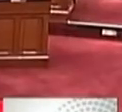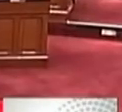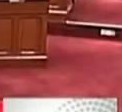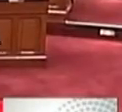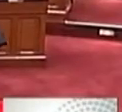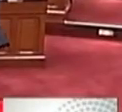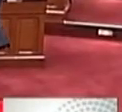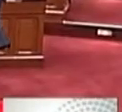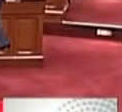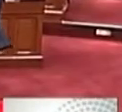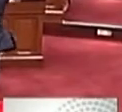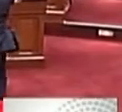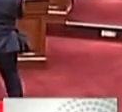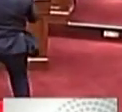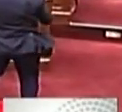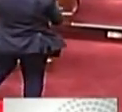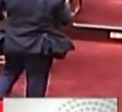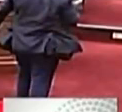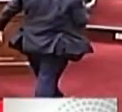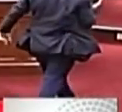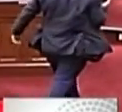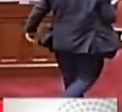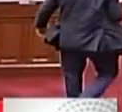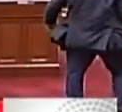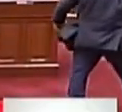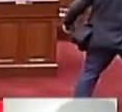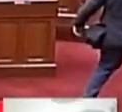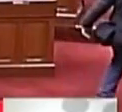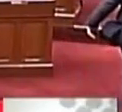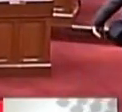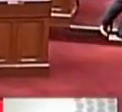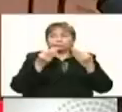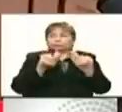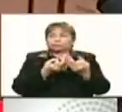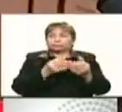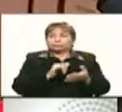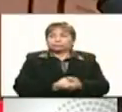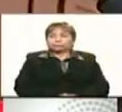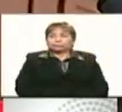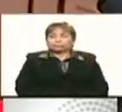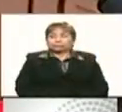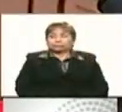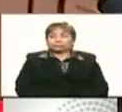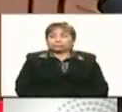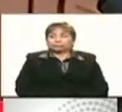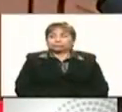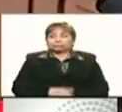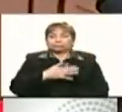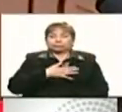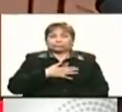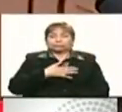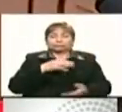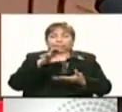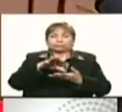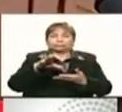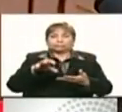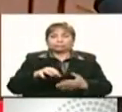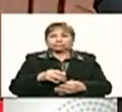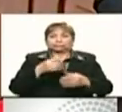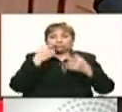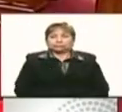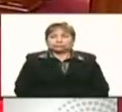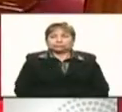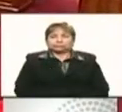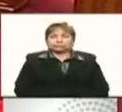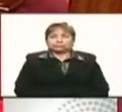fin de mantener el equilibrio de poderes? Ese es el sustento del dictamen, por supuesto. Sí, yo creo que eso sería lo adecuado, ¿no? En